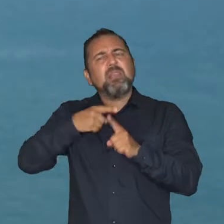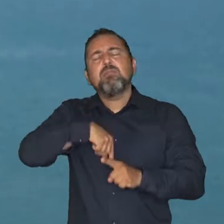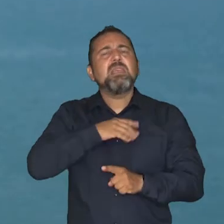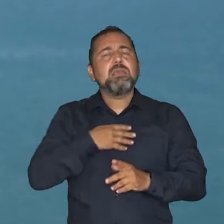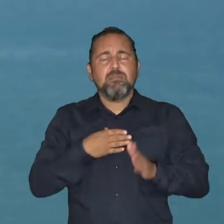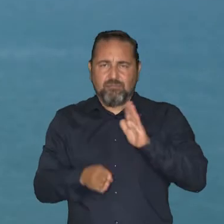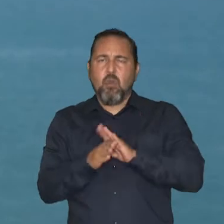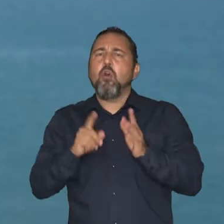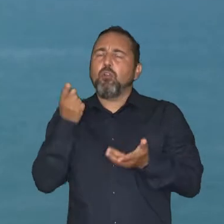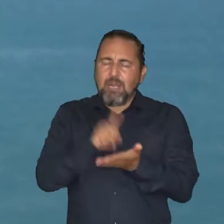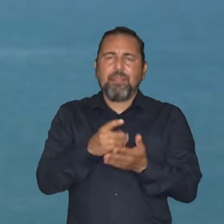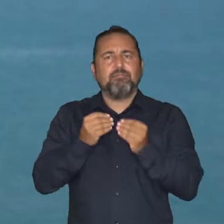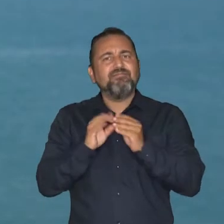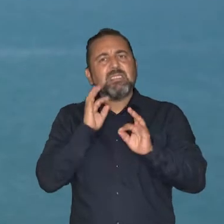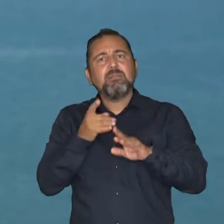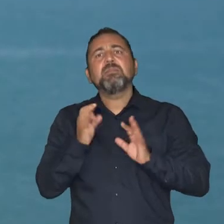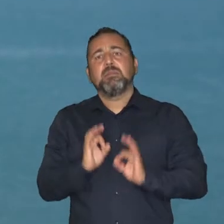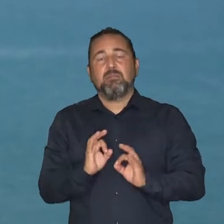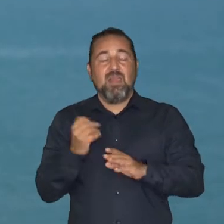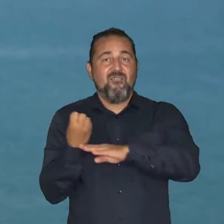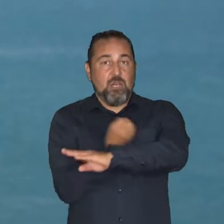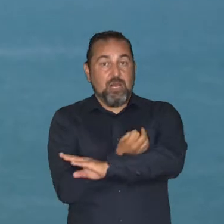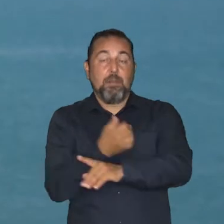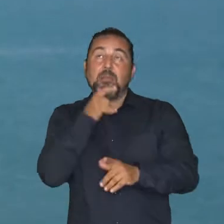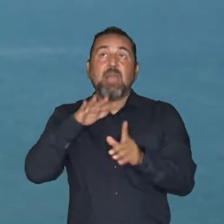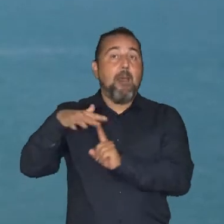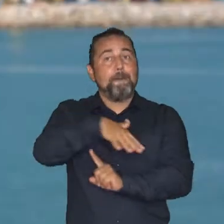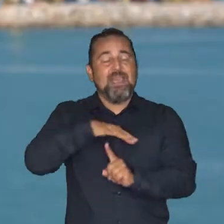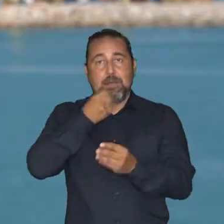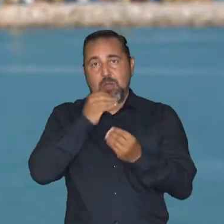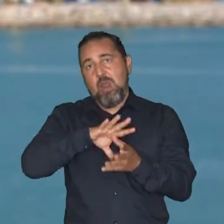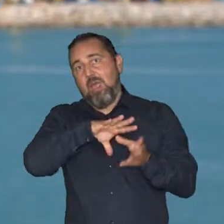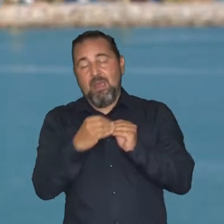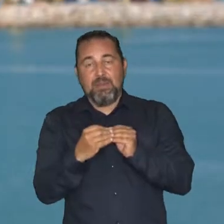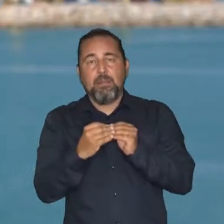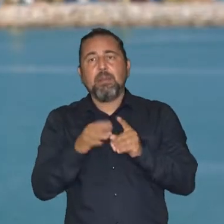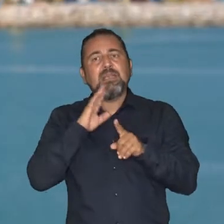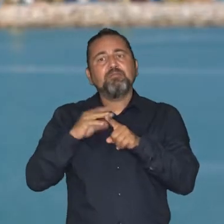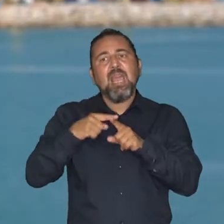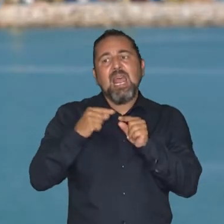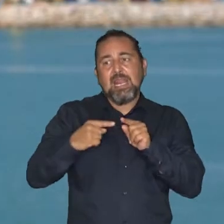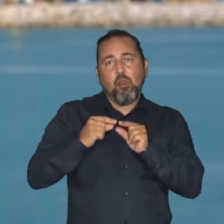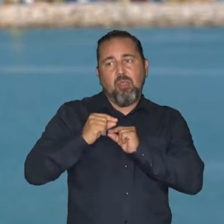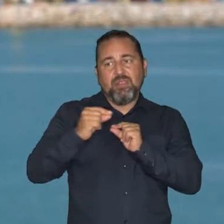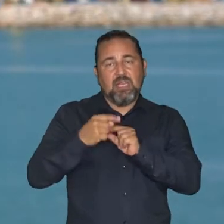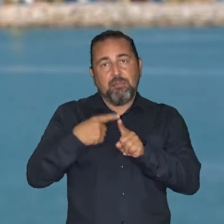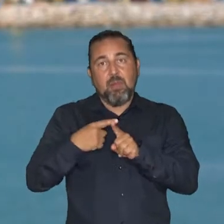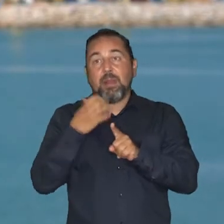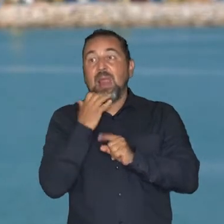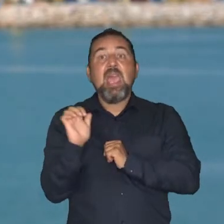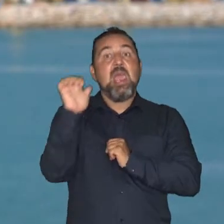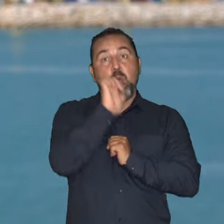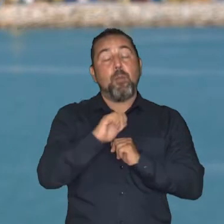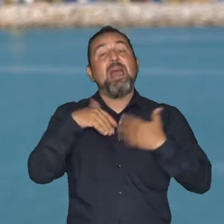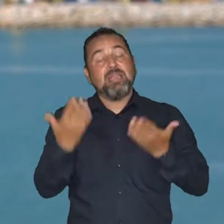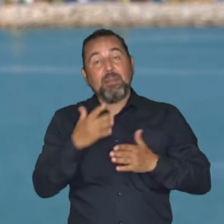fomentar el uso del ferrocarril debido a su mejor integración ambiental respecto al camión, sobre todo para trayectos de medio recorrido a escala